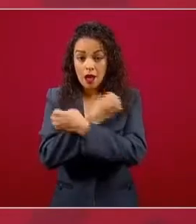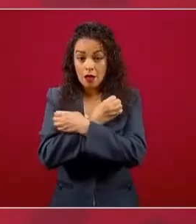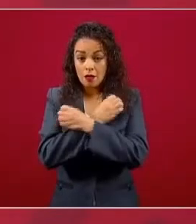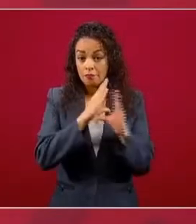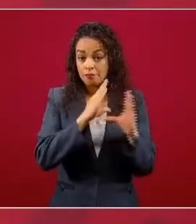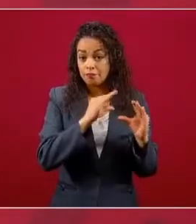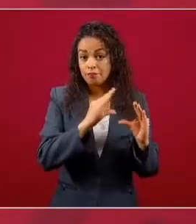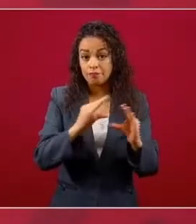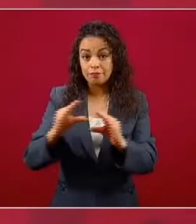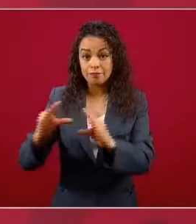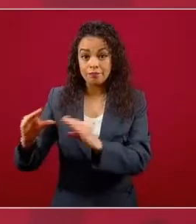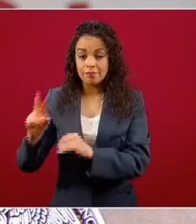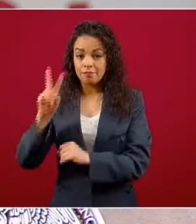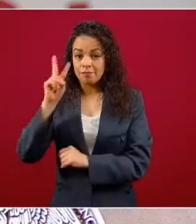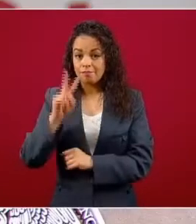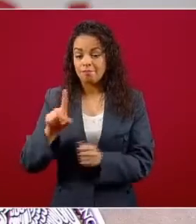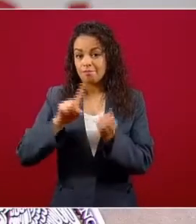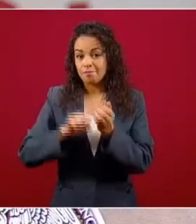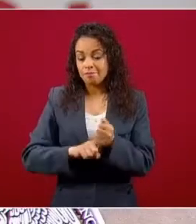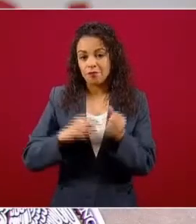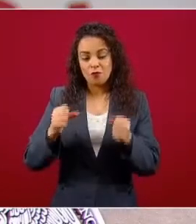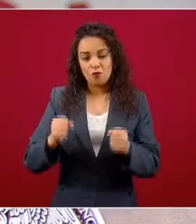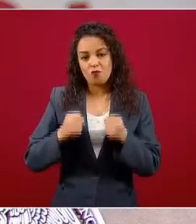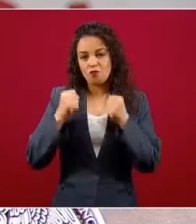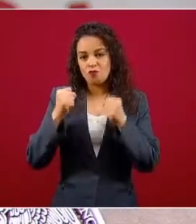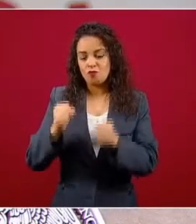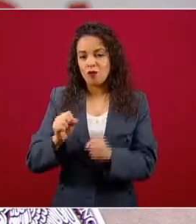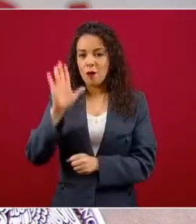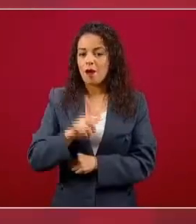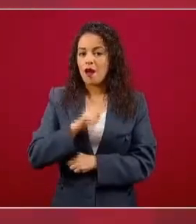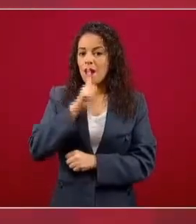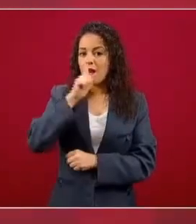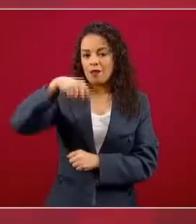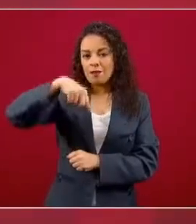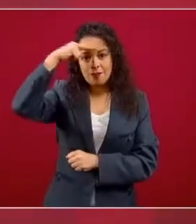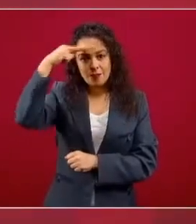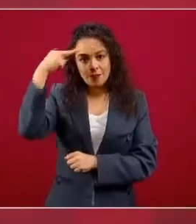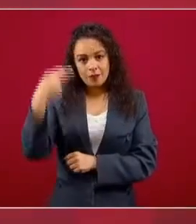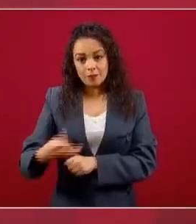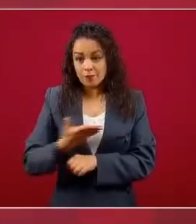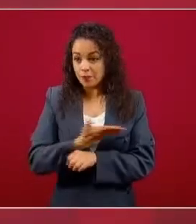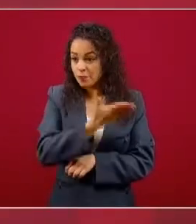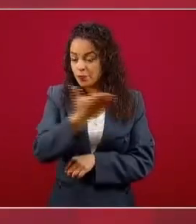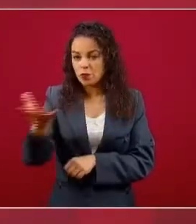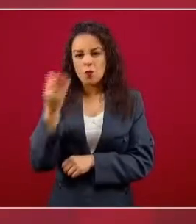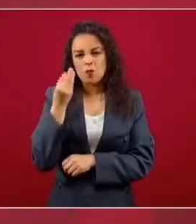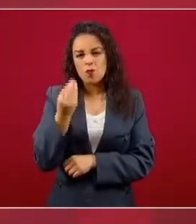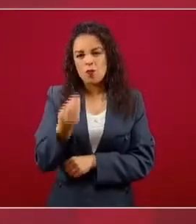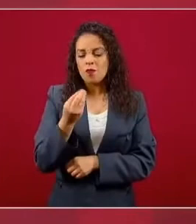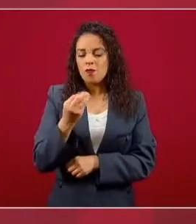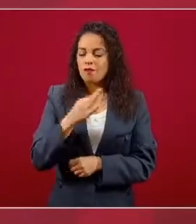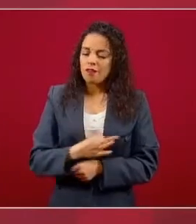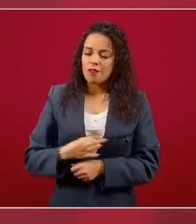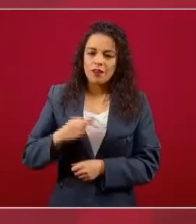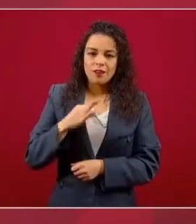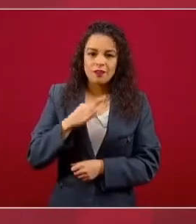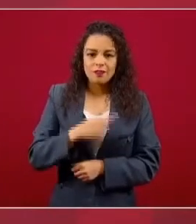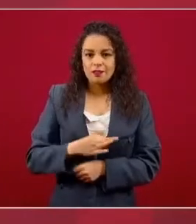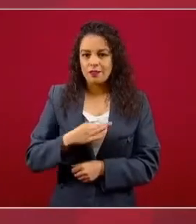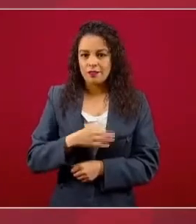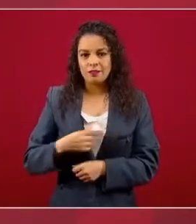el alma de méxico felicidades le he pedido